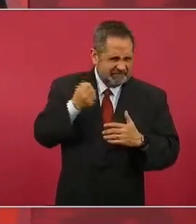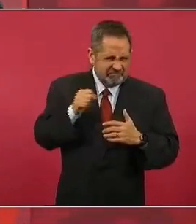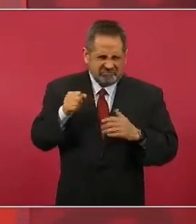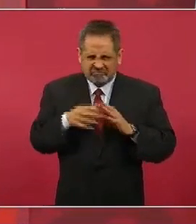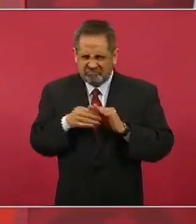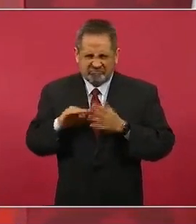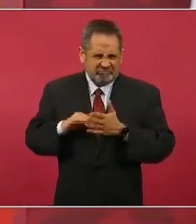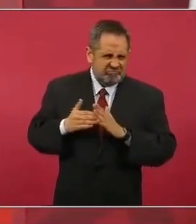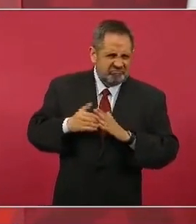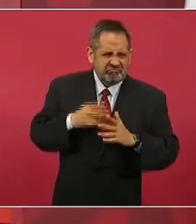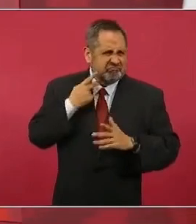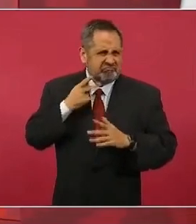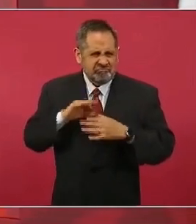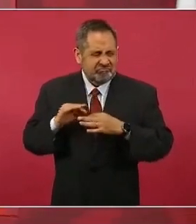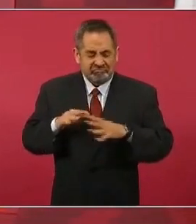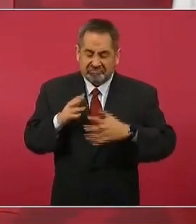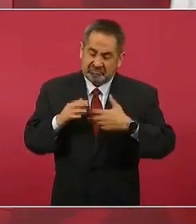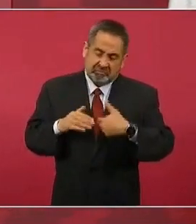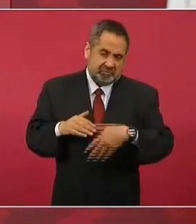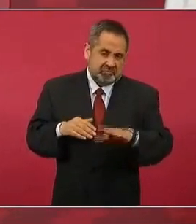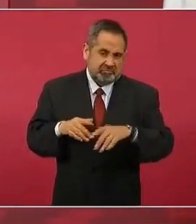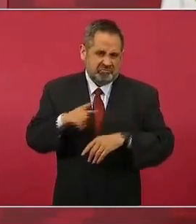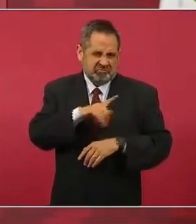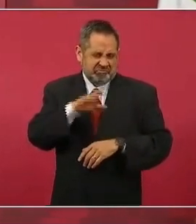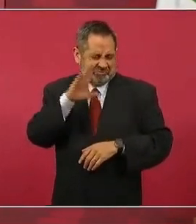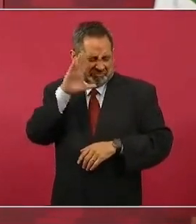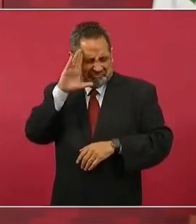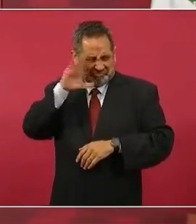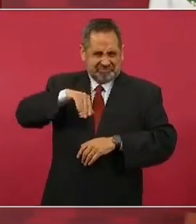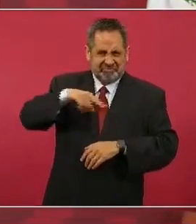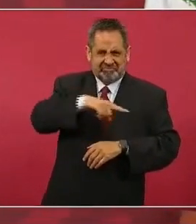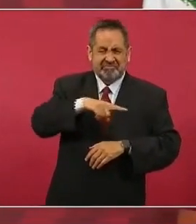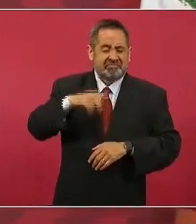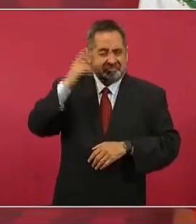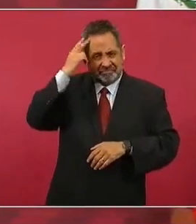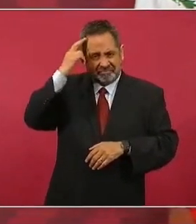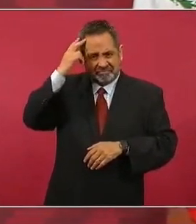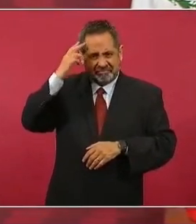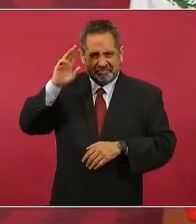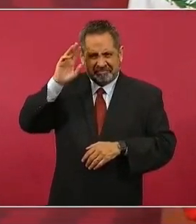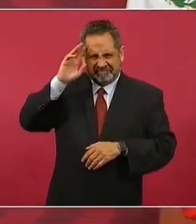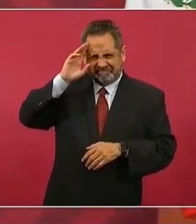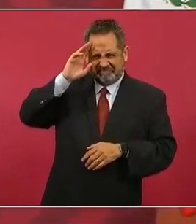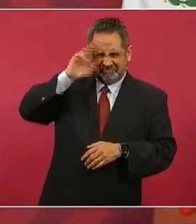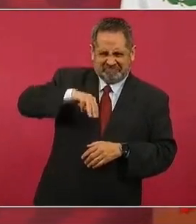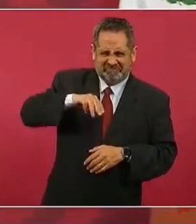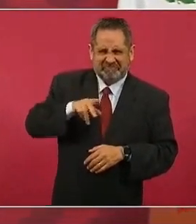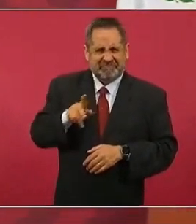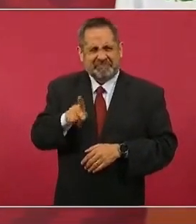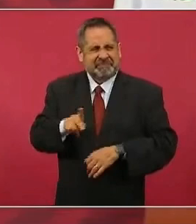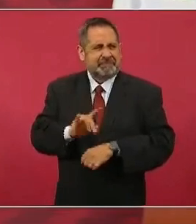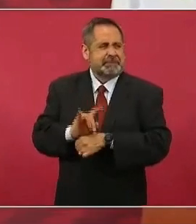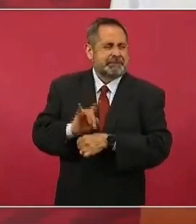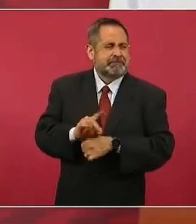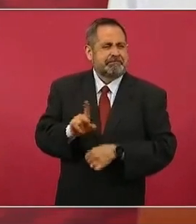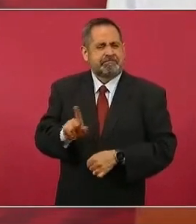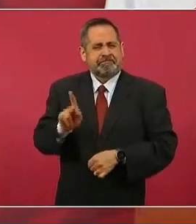es como el gran maestro de la simulación en política,